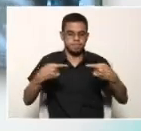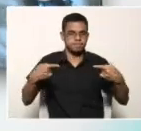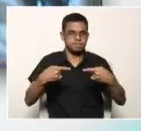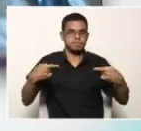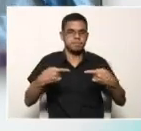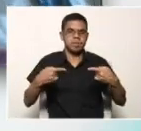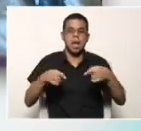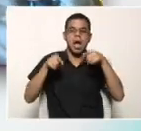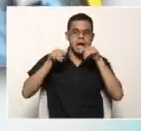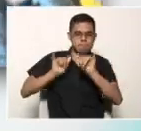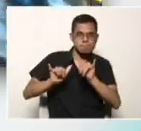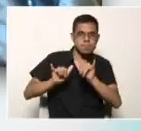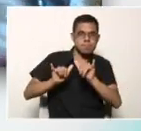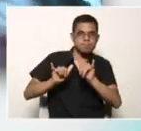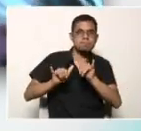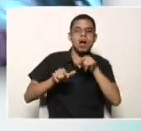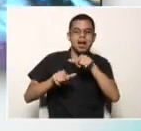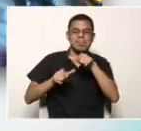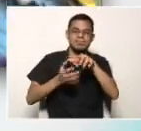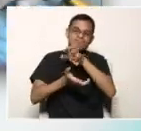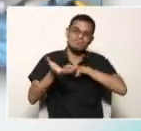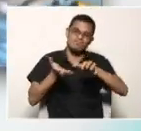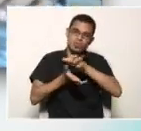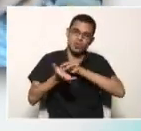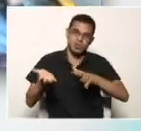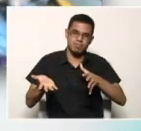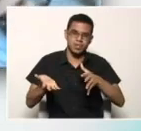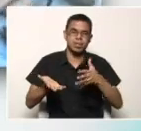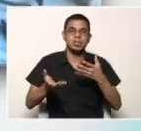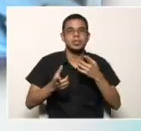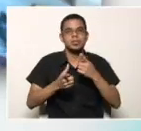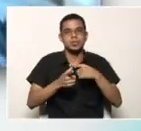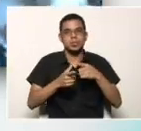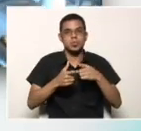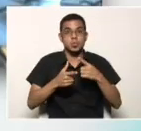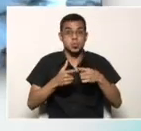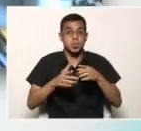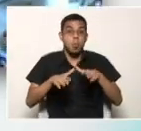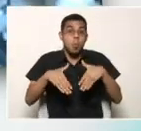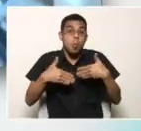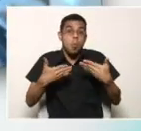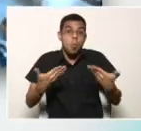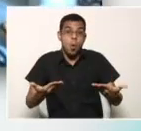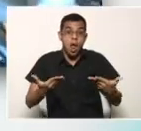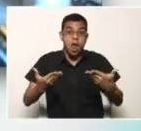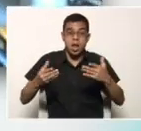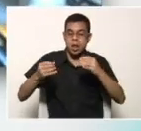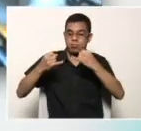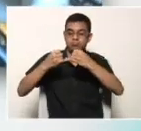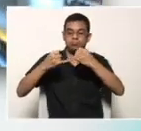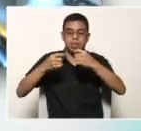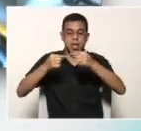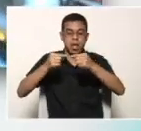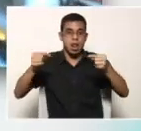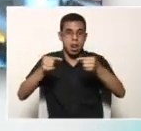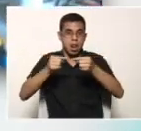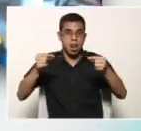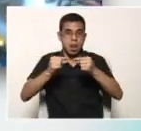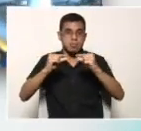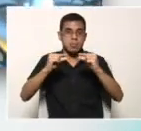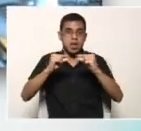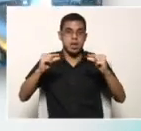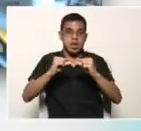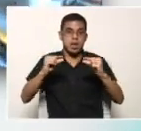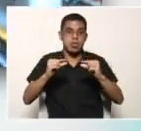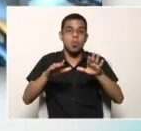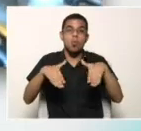vamos a encontrar aquí en la tarjeta. Una vez que veamos cuál es el cable que está dando la falla, les recuerdo, en este caso mi